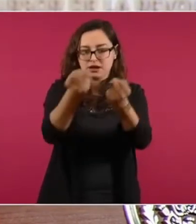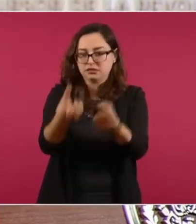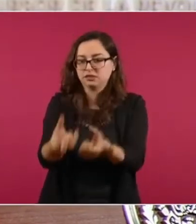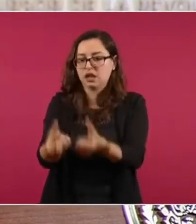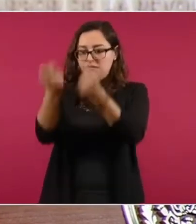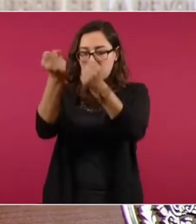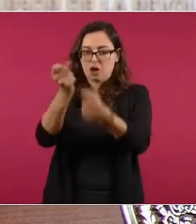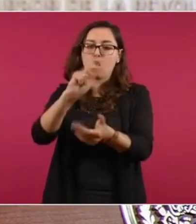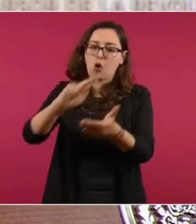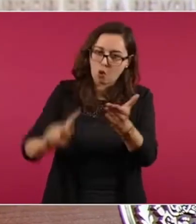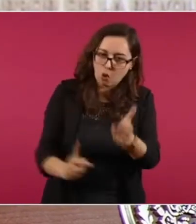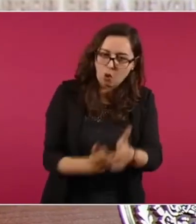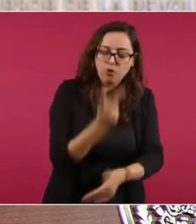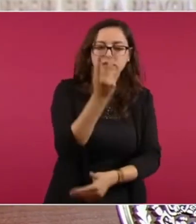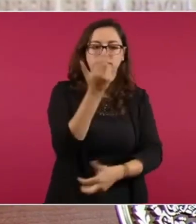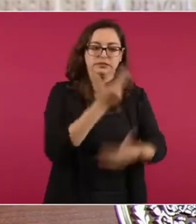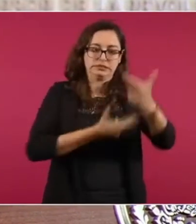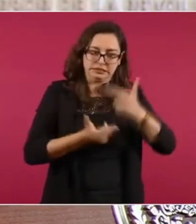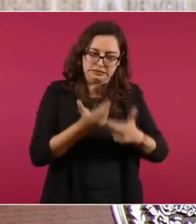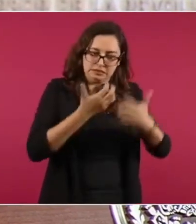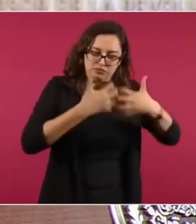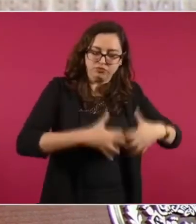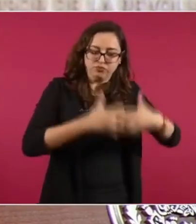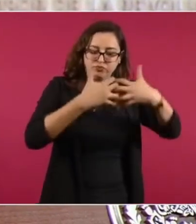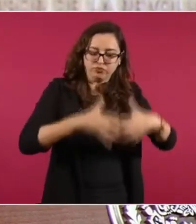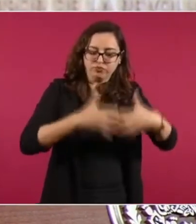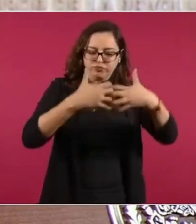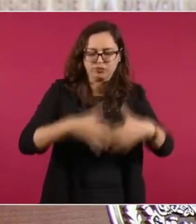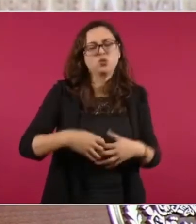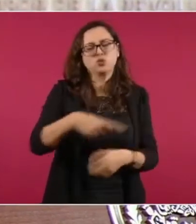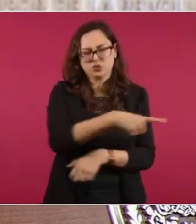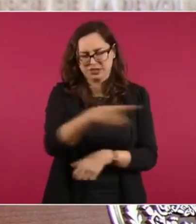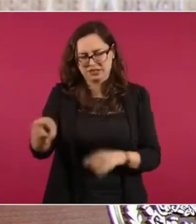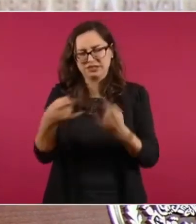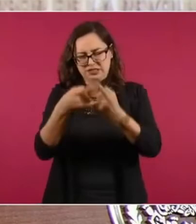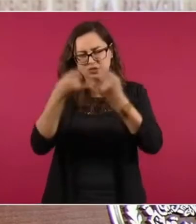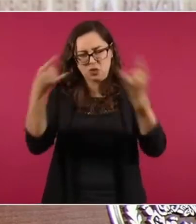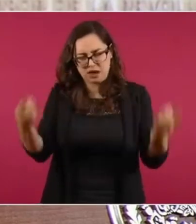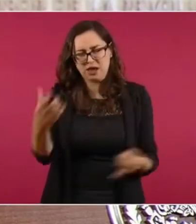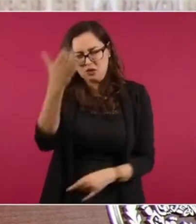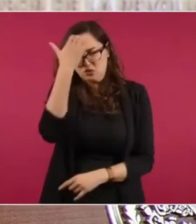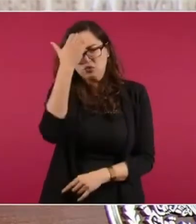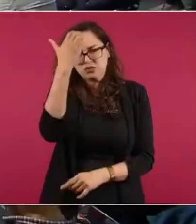Con deudas, ya conocen la historia.